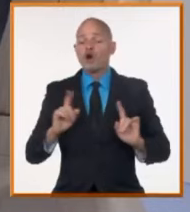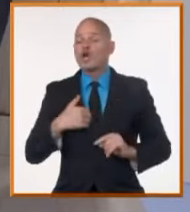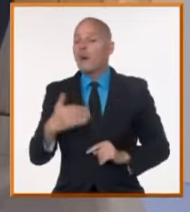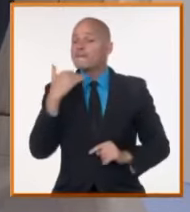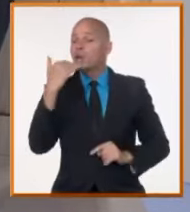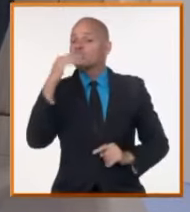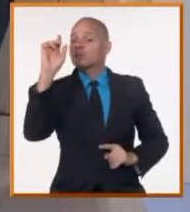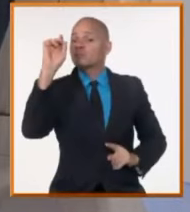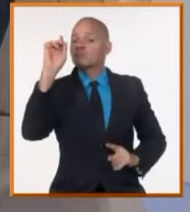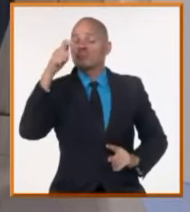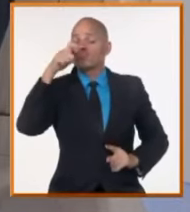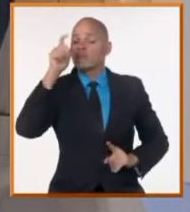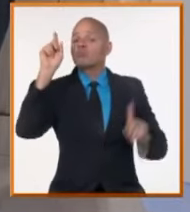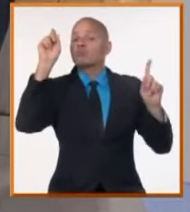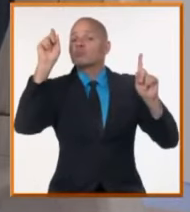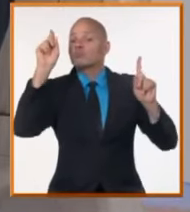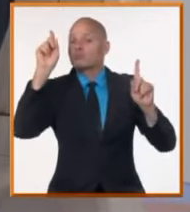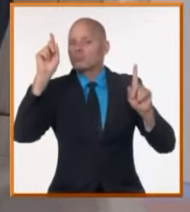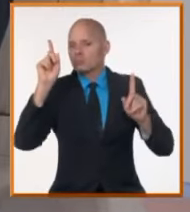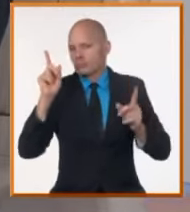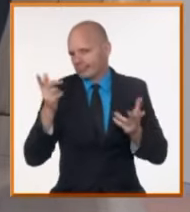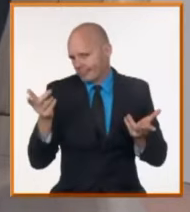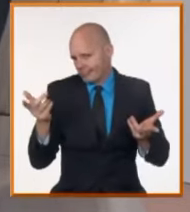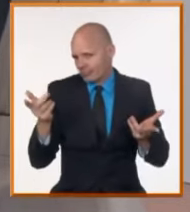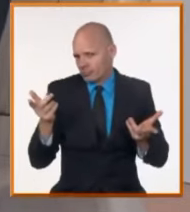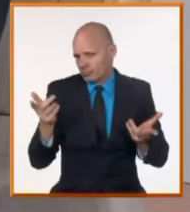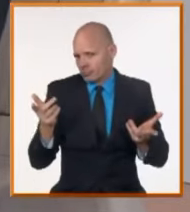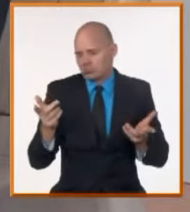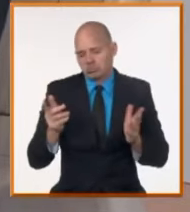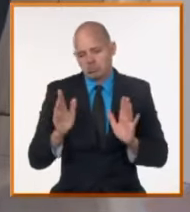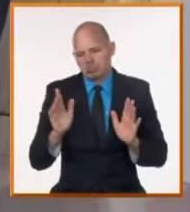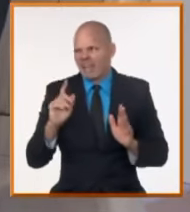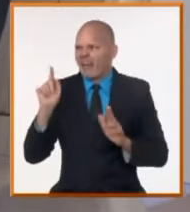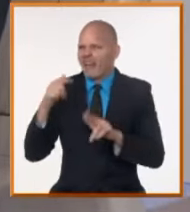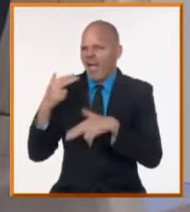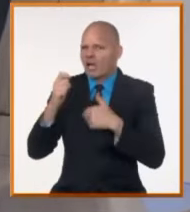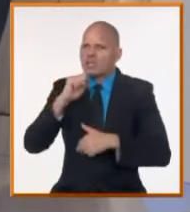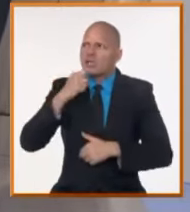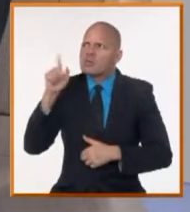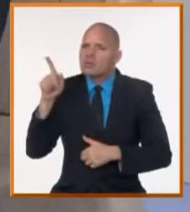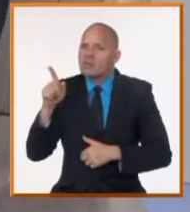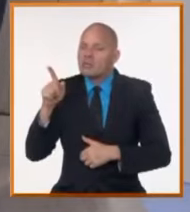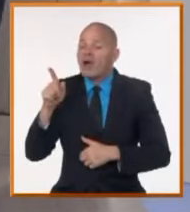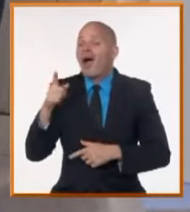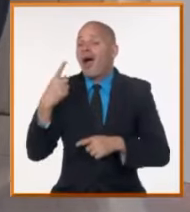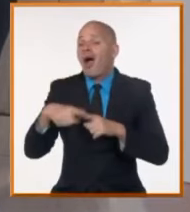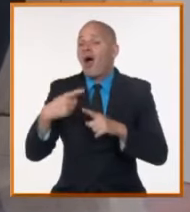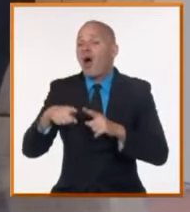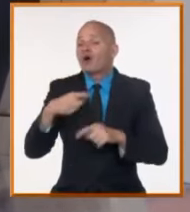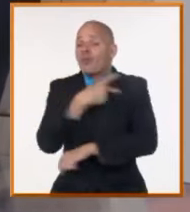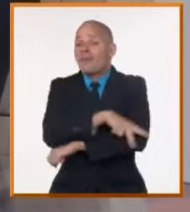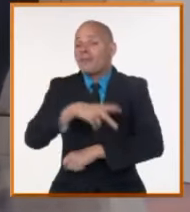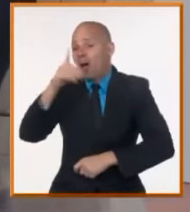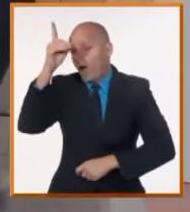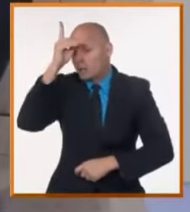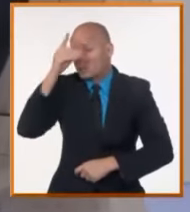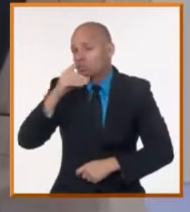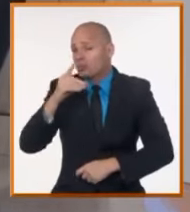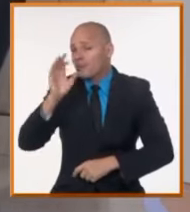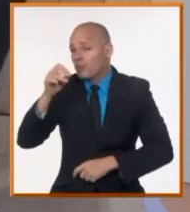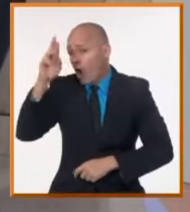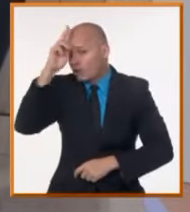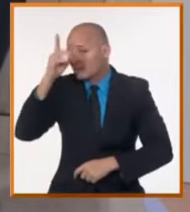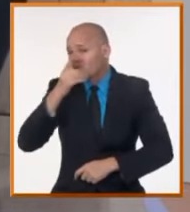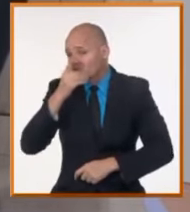internacional en esos casos. Y intervienen en Dominicana. Y las deudas las cobraban ellos. No podía